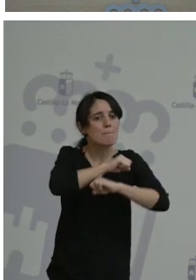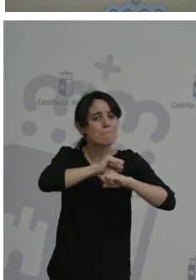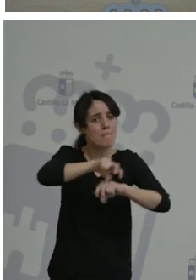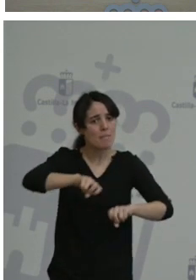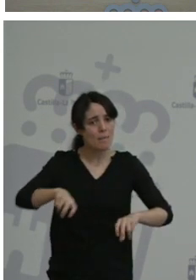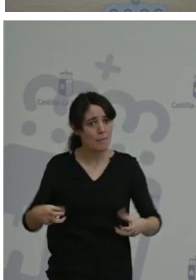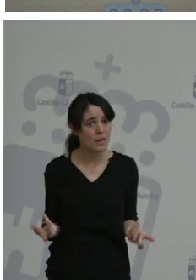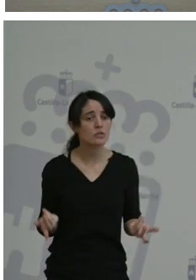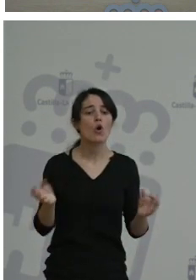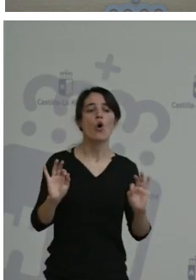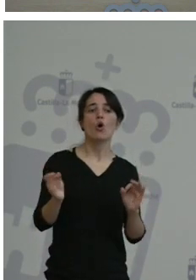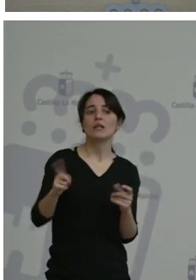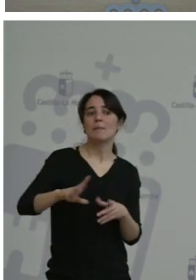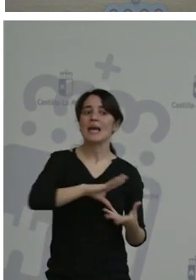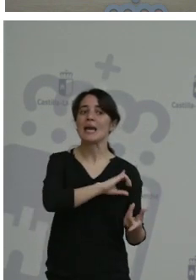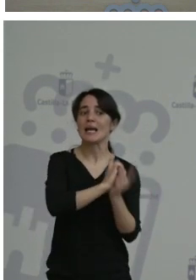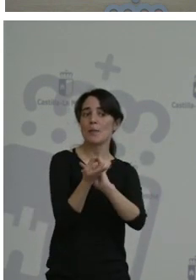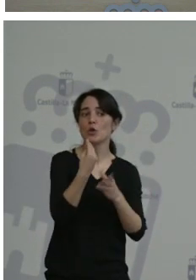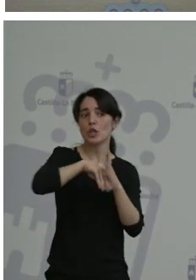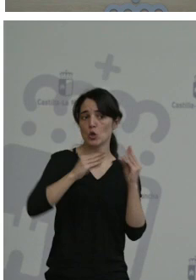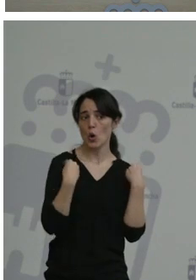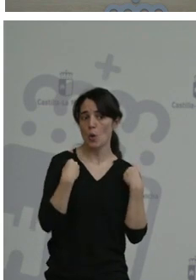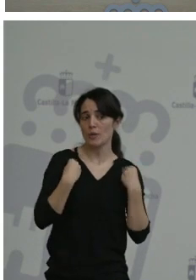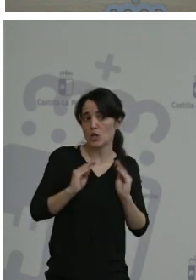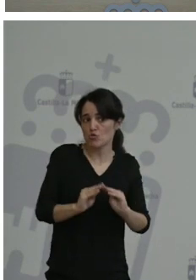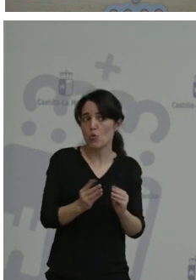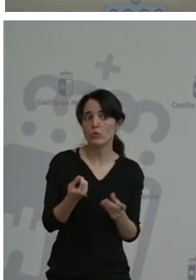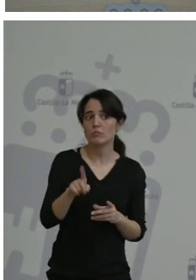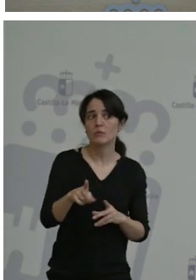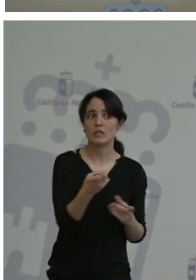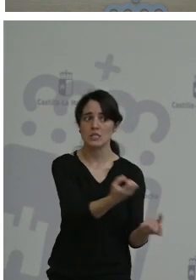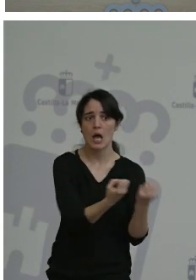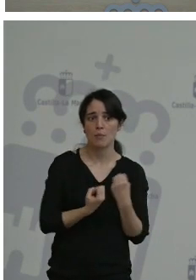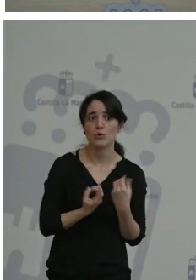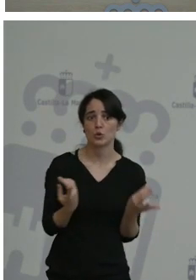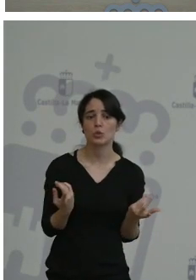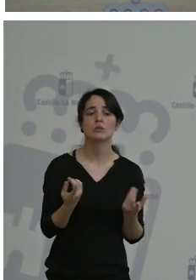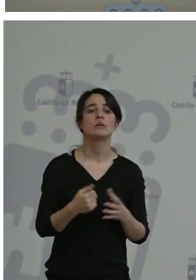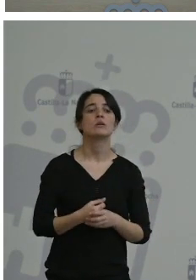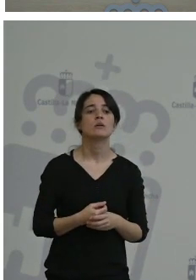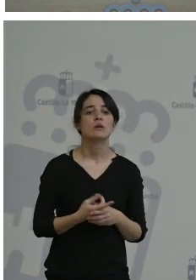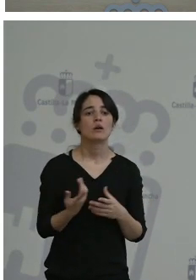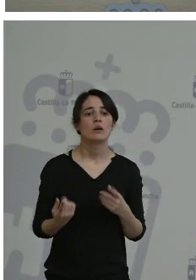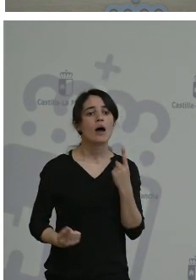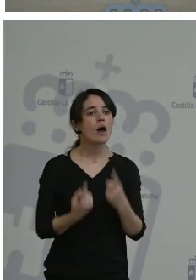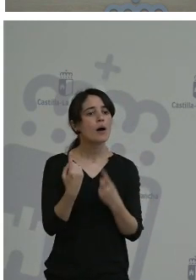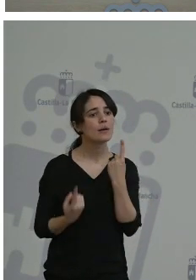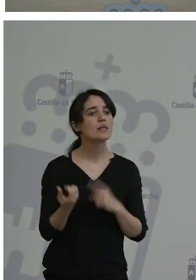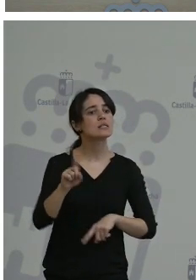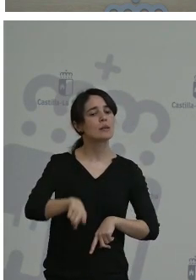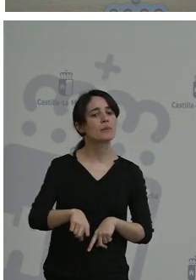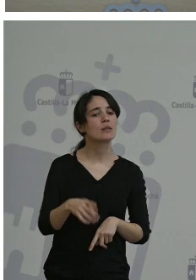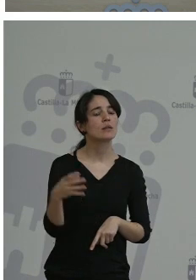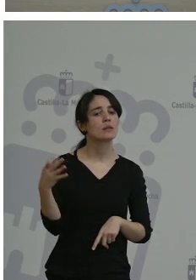unos apoyos. Por eso la figura del preparador laboral es fundamental. A veces incluso tendremos que plantearnos